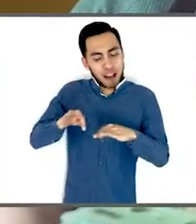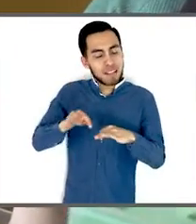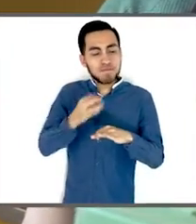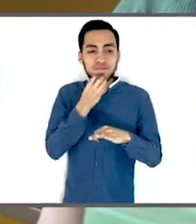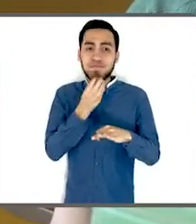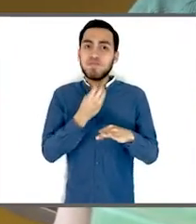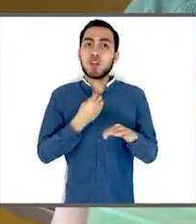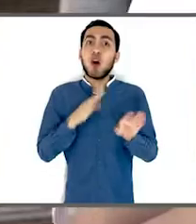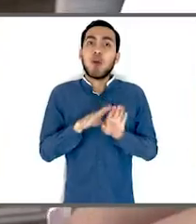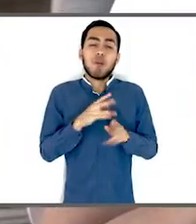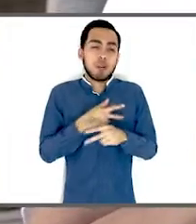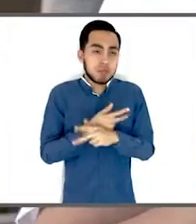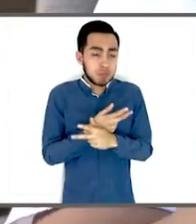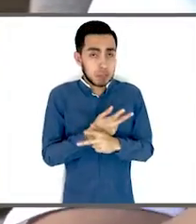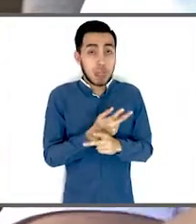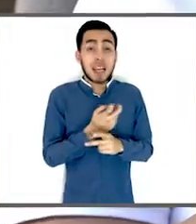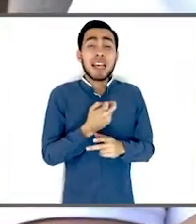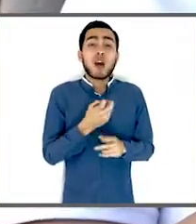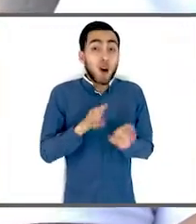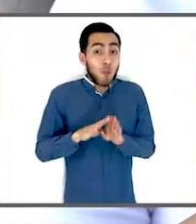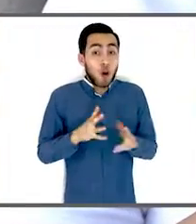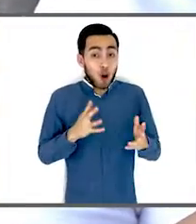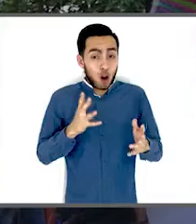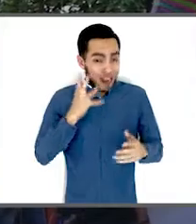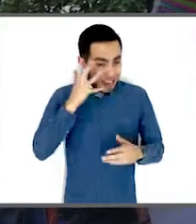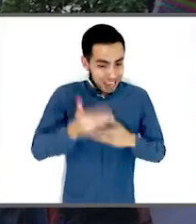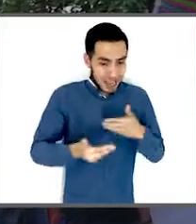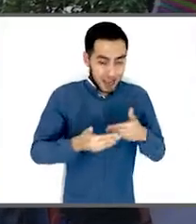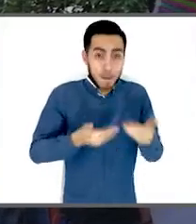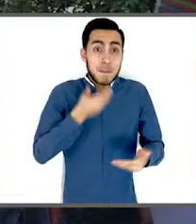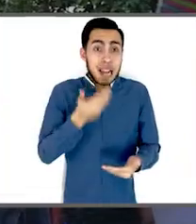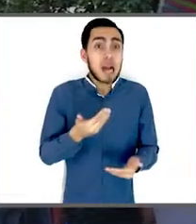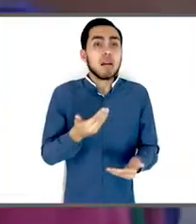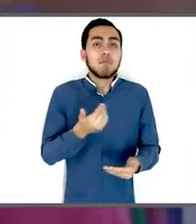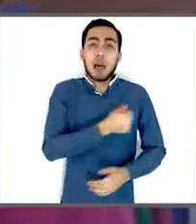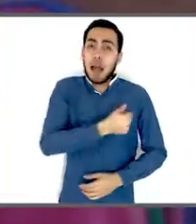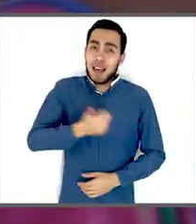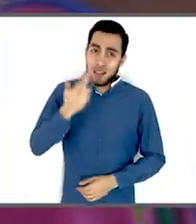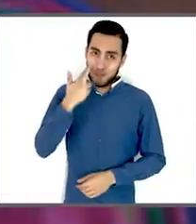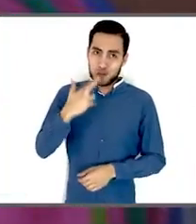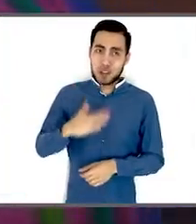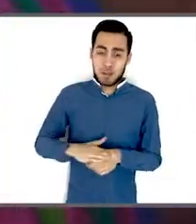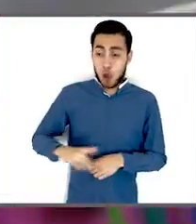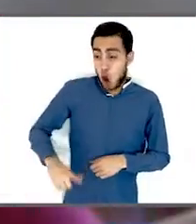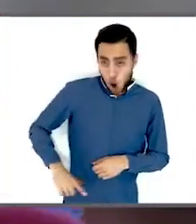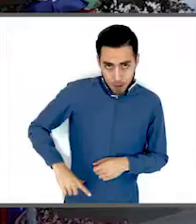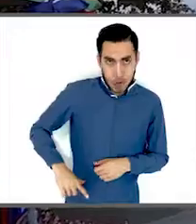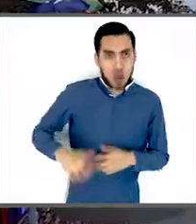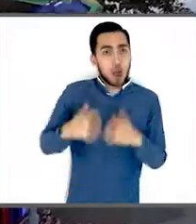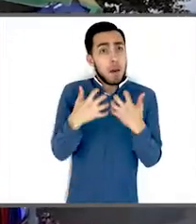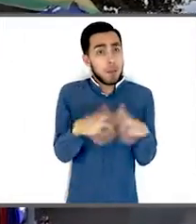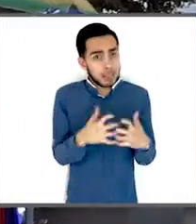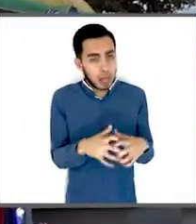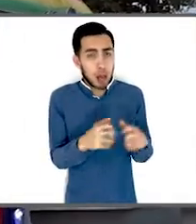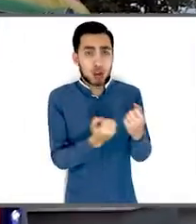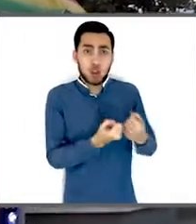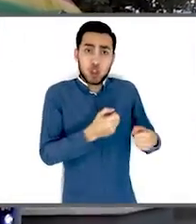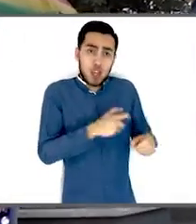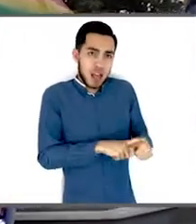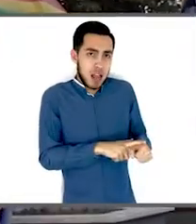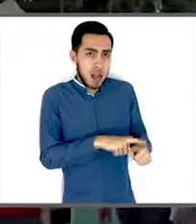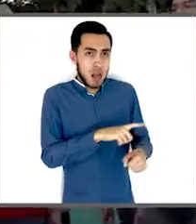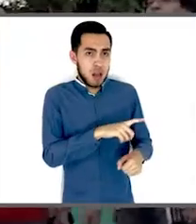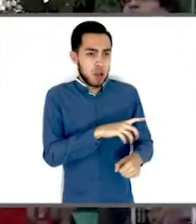como antes lo hacíamos. Pero solamente sucederá si cada quien hacemos lo que nos corresponde. El gobierno,